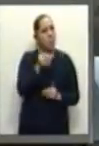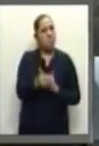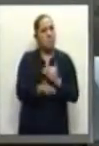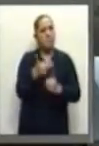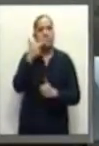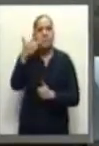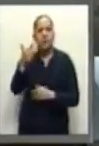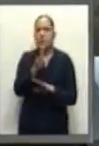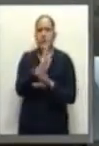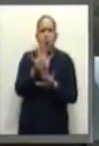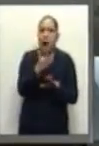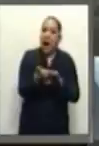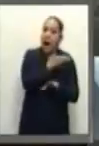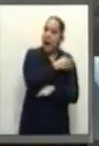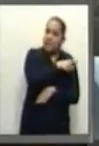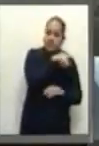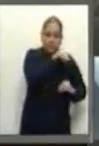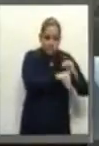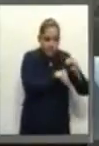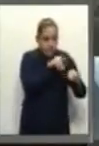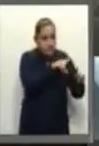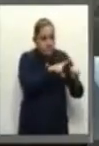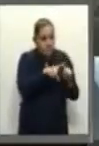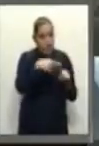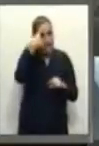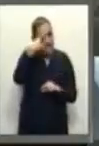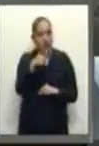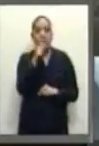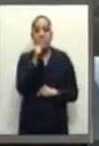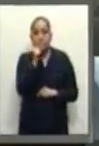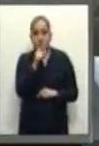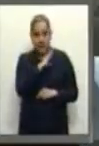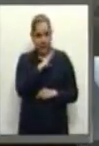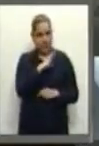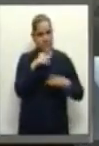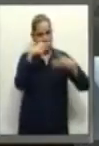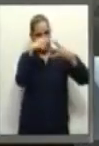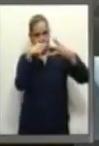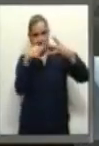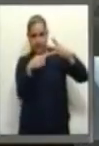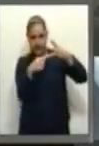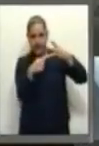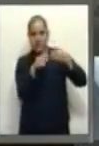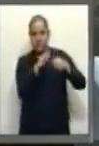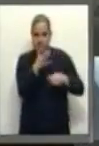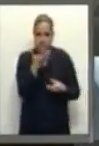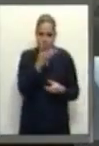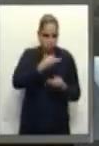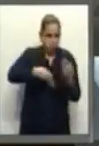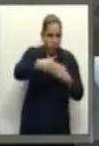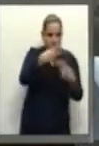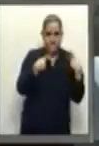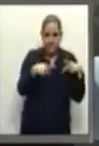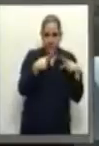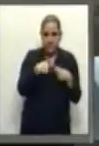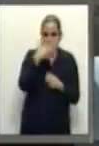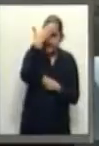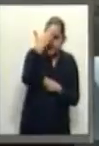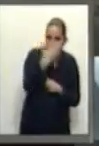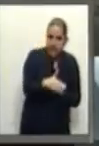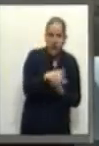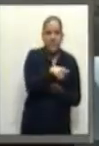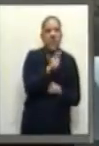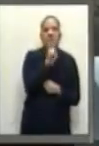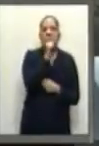policía de las policías en sus tres niveles bajo Los criterios que ustedes conocen una ley de